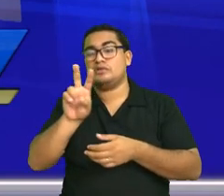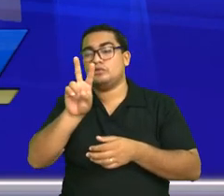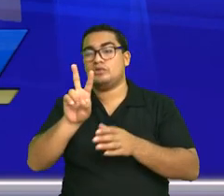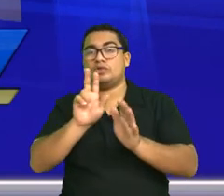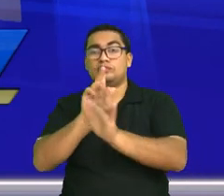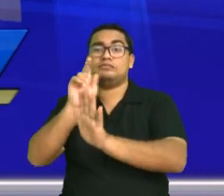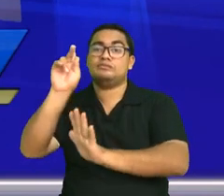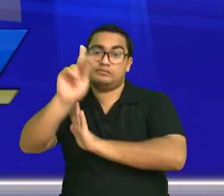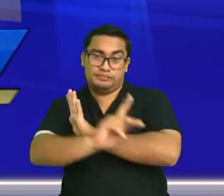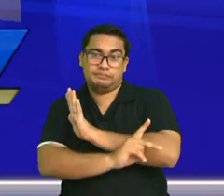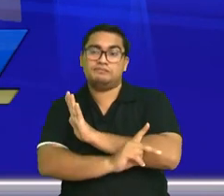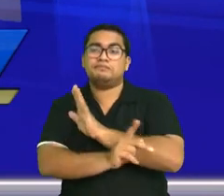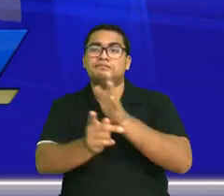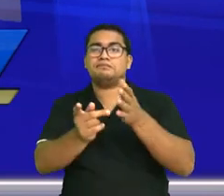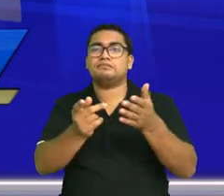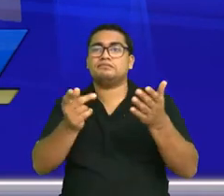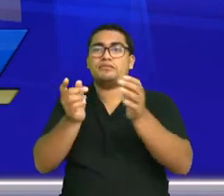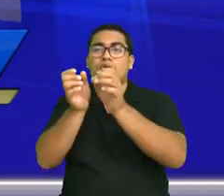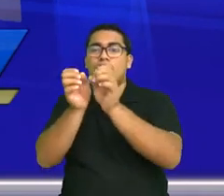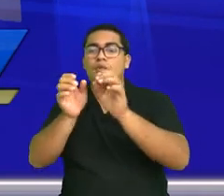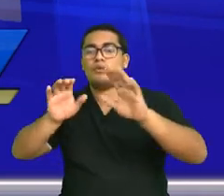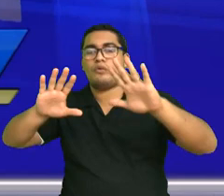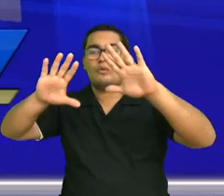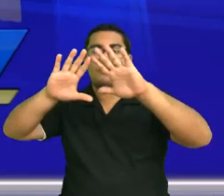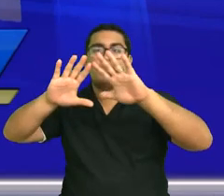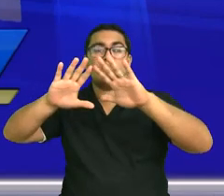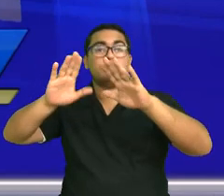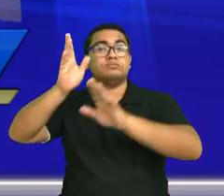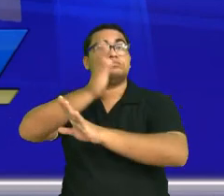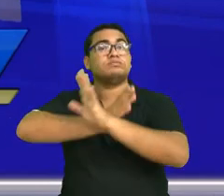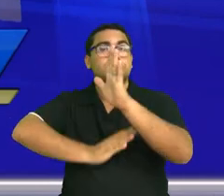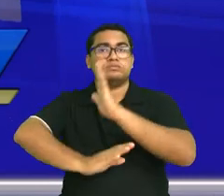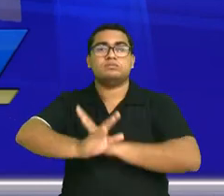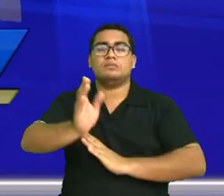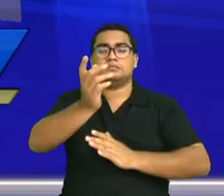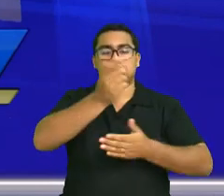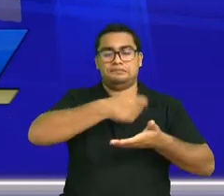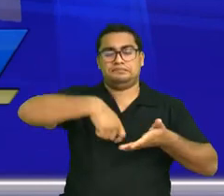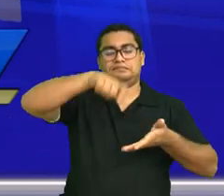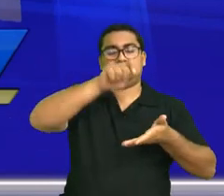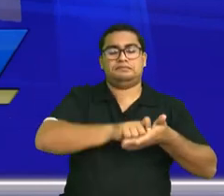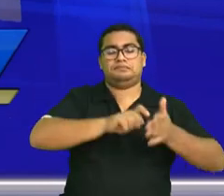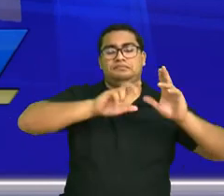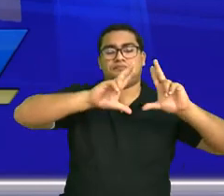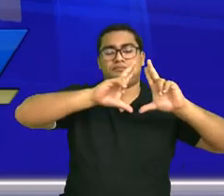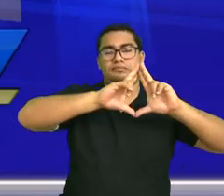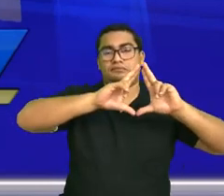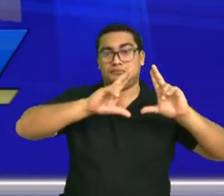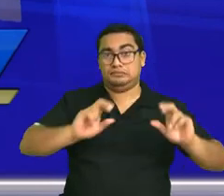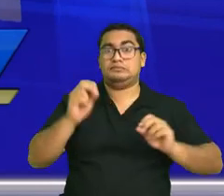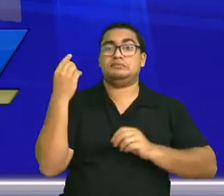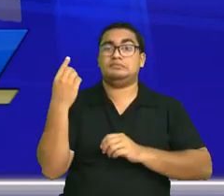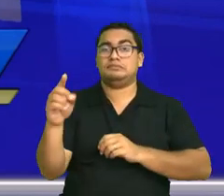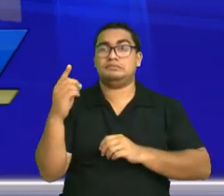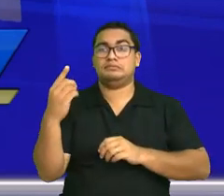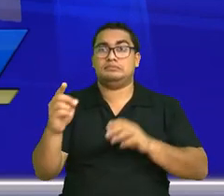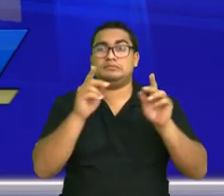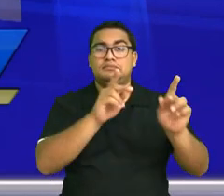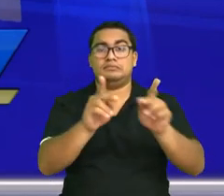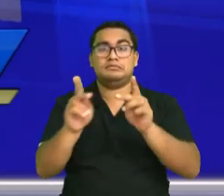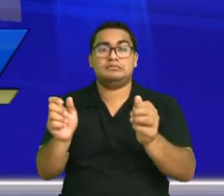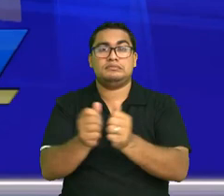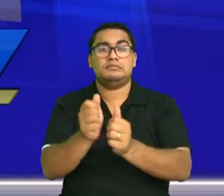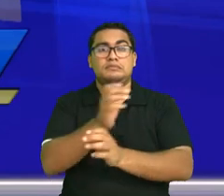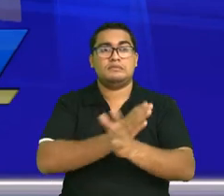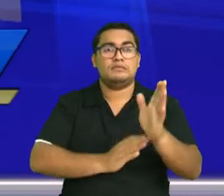que ratificaron las convenciones internacionales del derecho a las personas con discapacidad, el derecho a la no